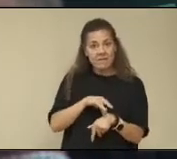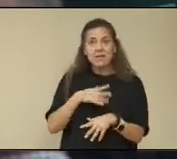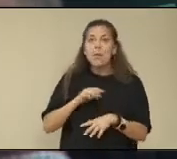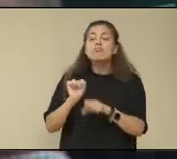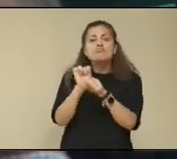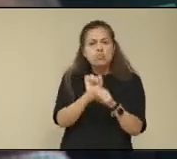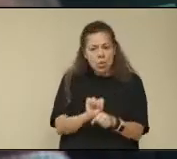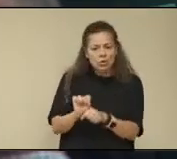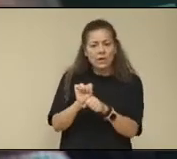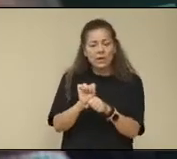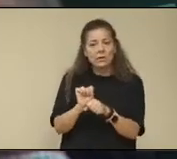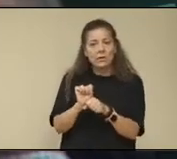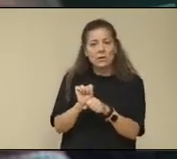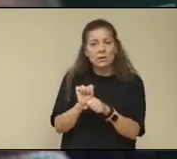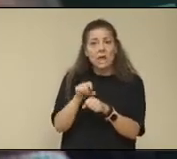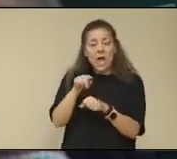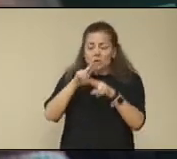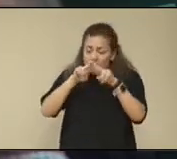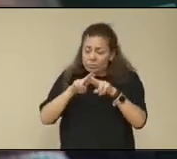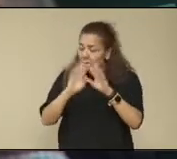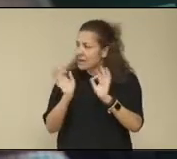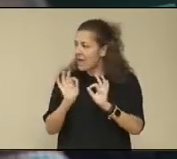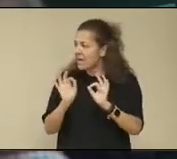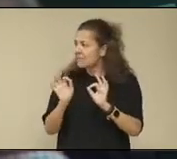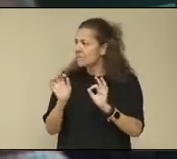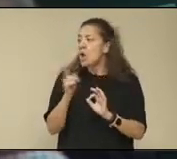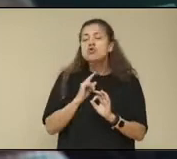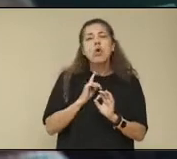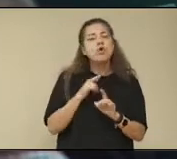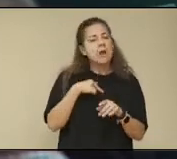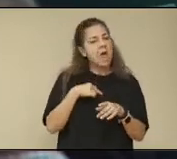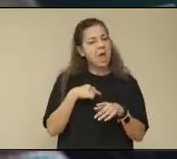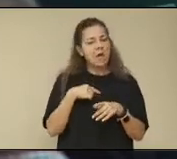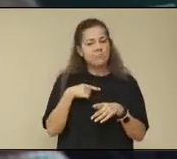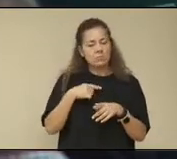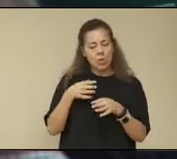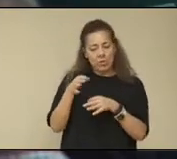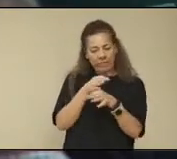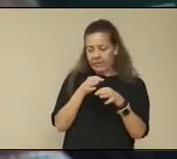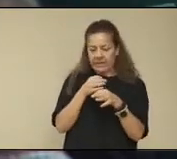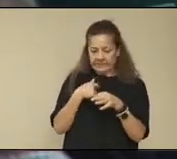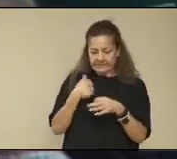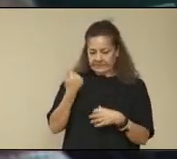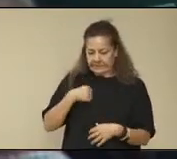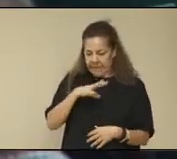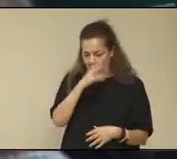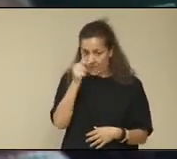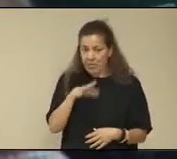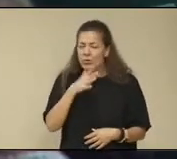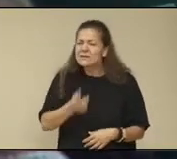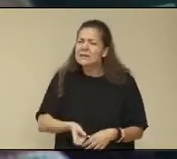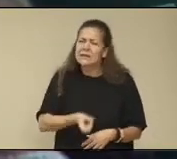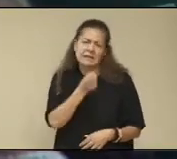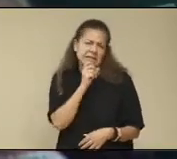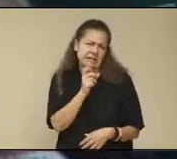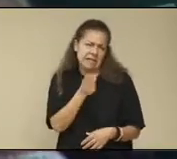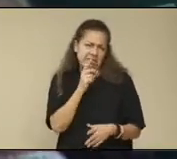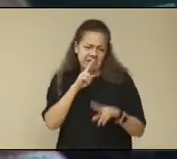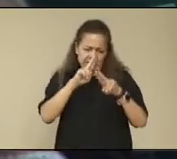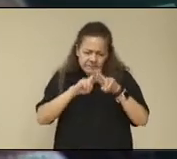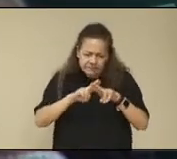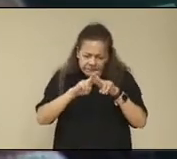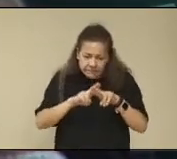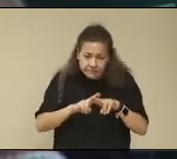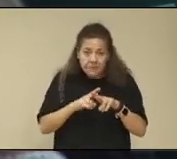protegido, eso no se está estudiando. No, yo la creo inmunidad que celular es la gran olvidada porque es más complicado de estudiar. De hecho,